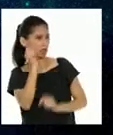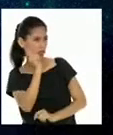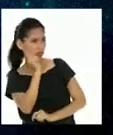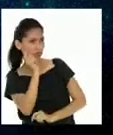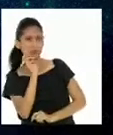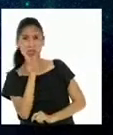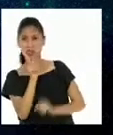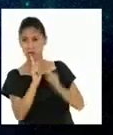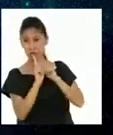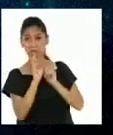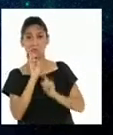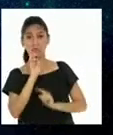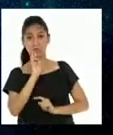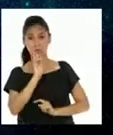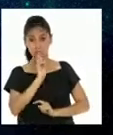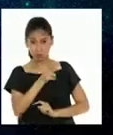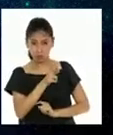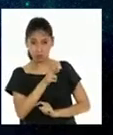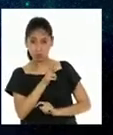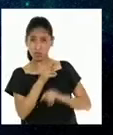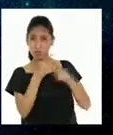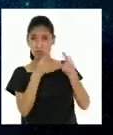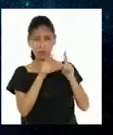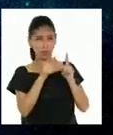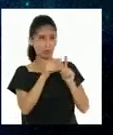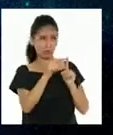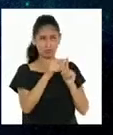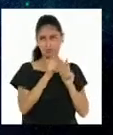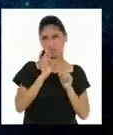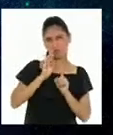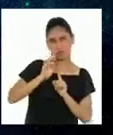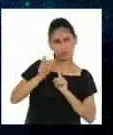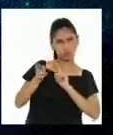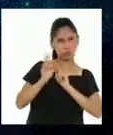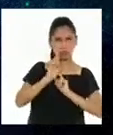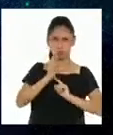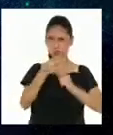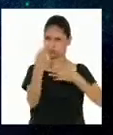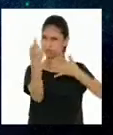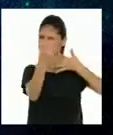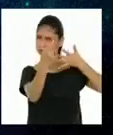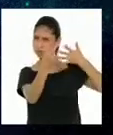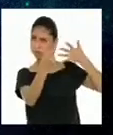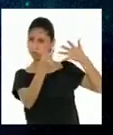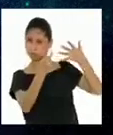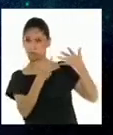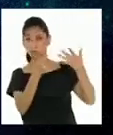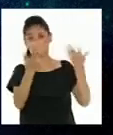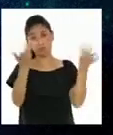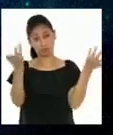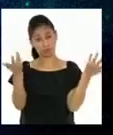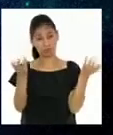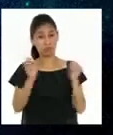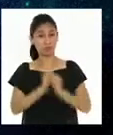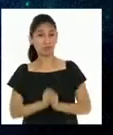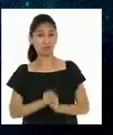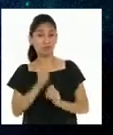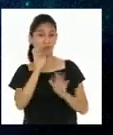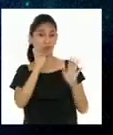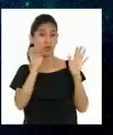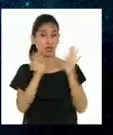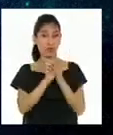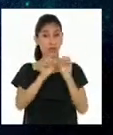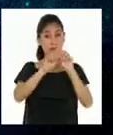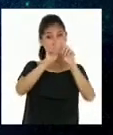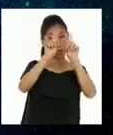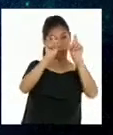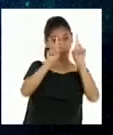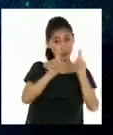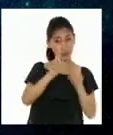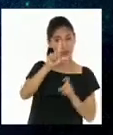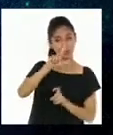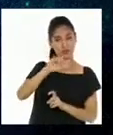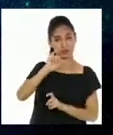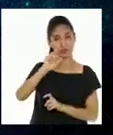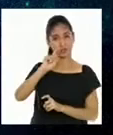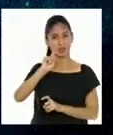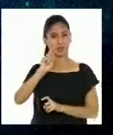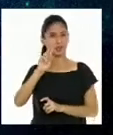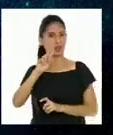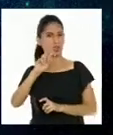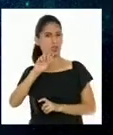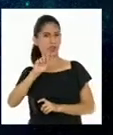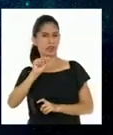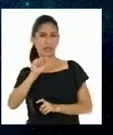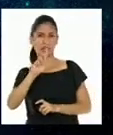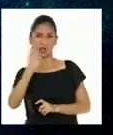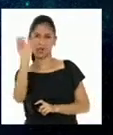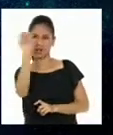responder, lo cual puede generar diversidad de respuestas. Dentro de esta categoría tenemos preguntas literales, que son preguntas